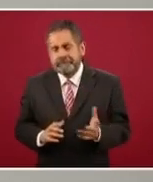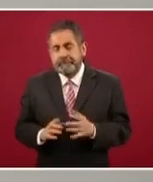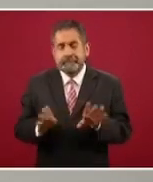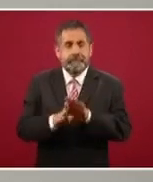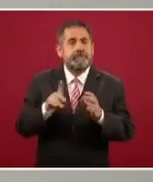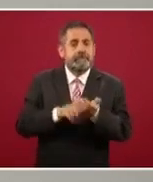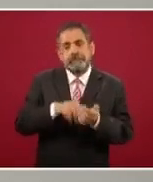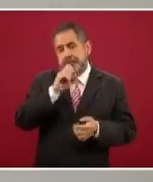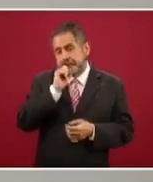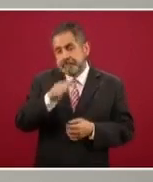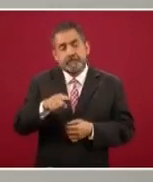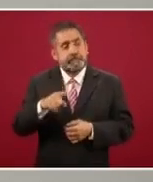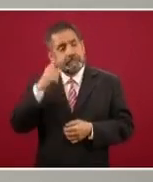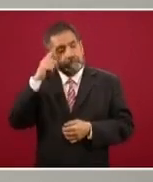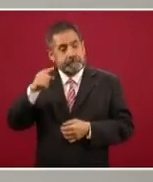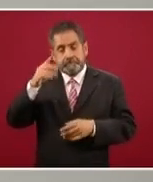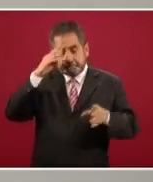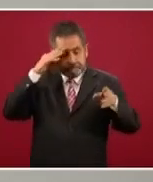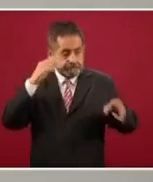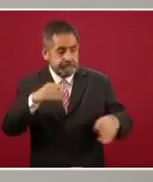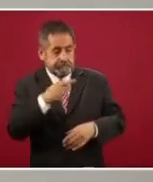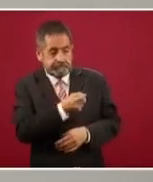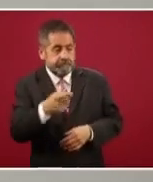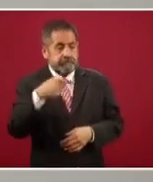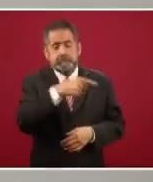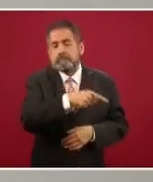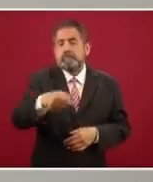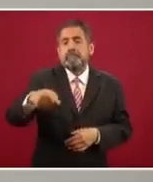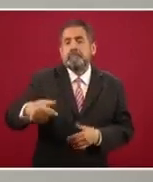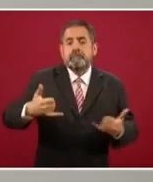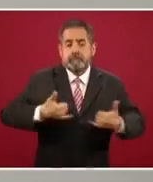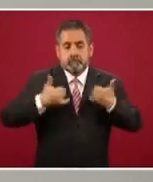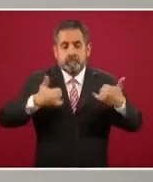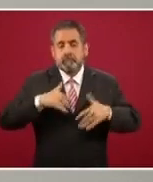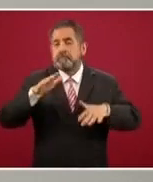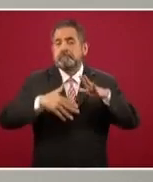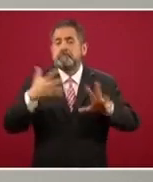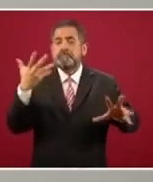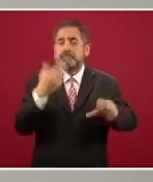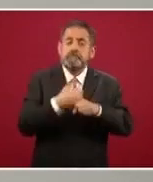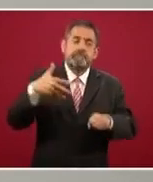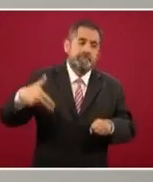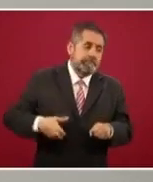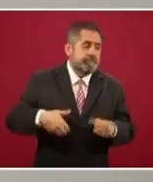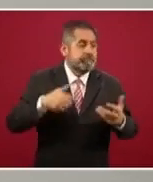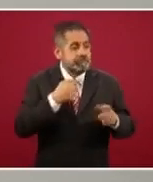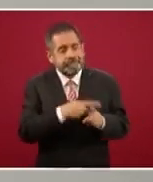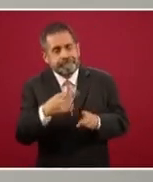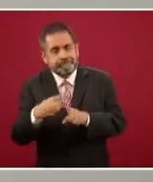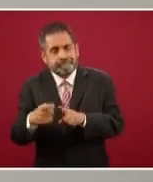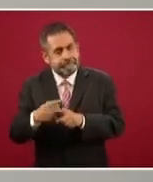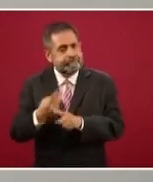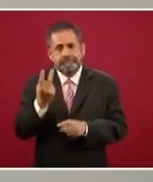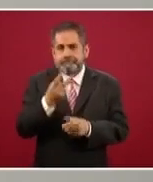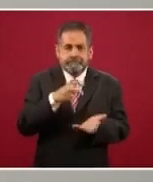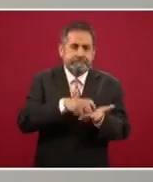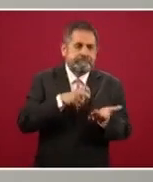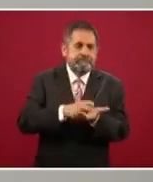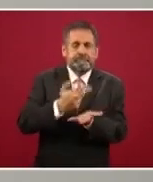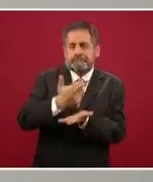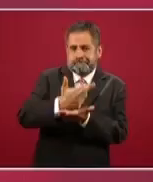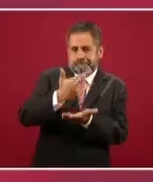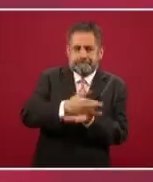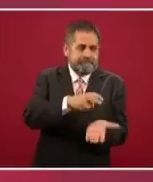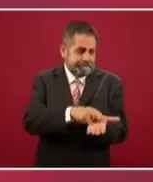conducidas hacia la juventud, que son accidentes, traumatismos y acciones que requieren rehabilitar, como